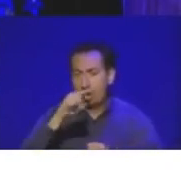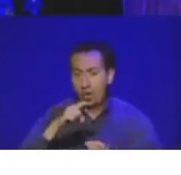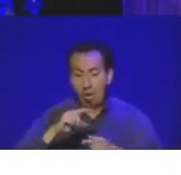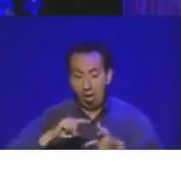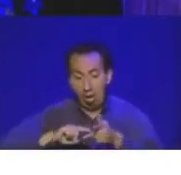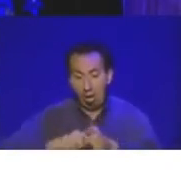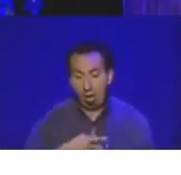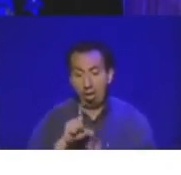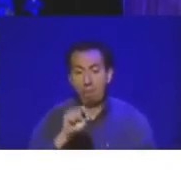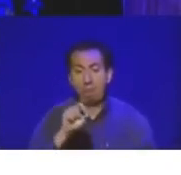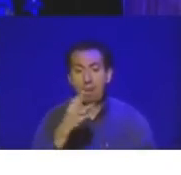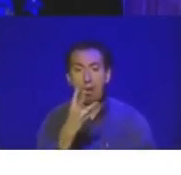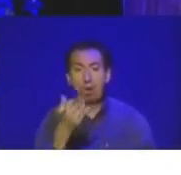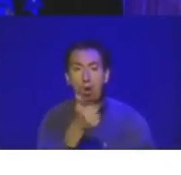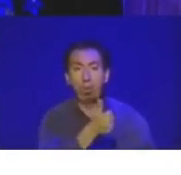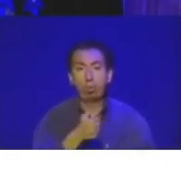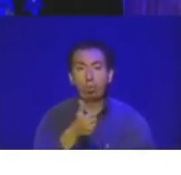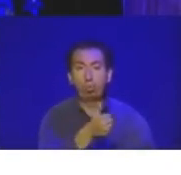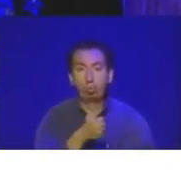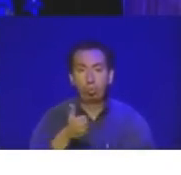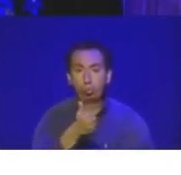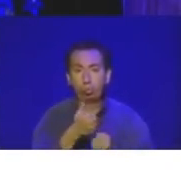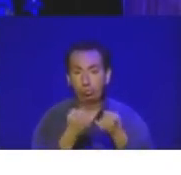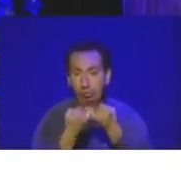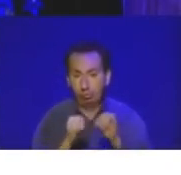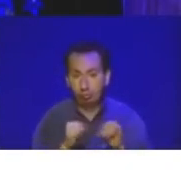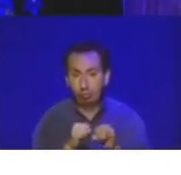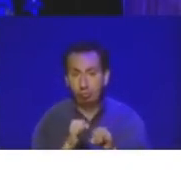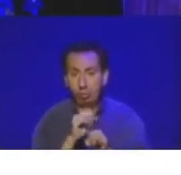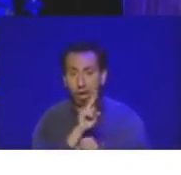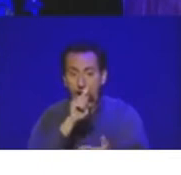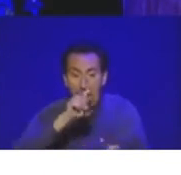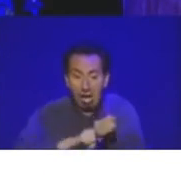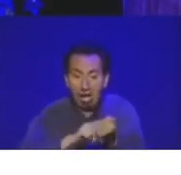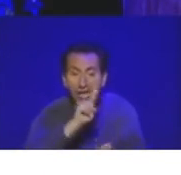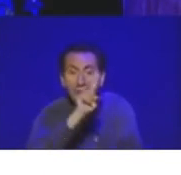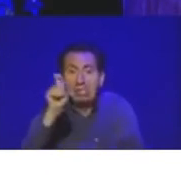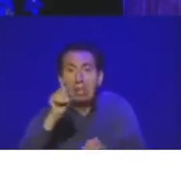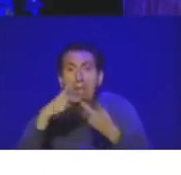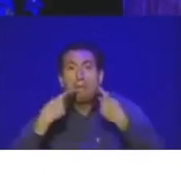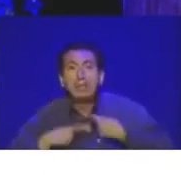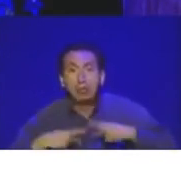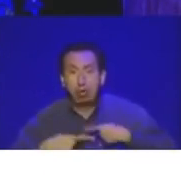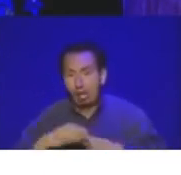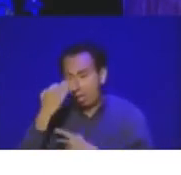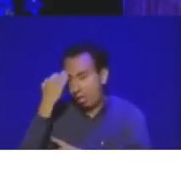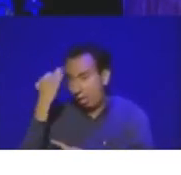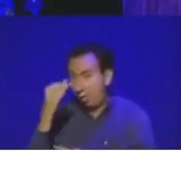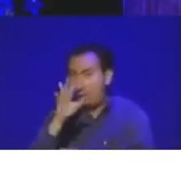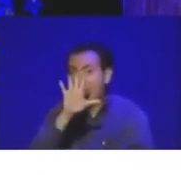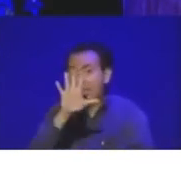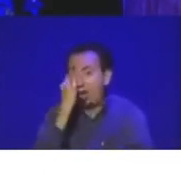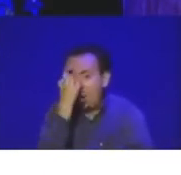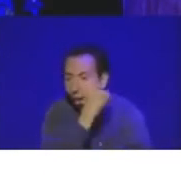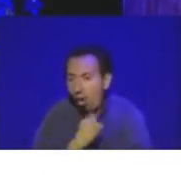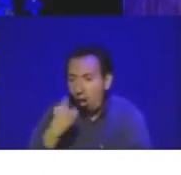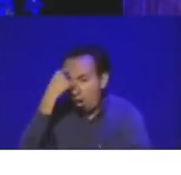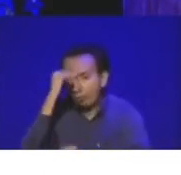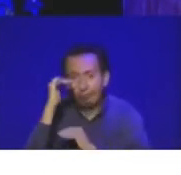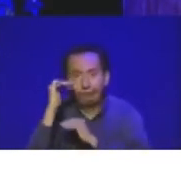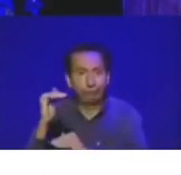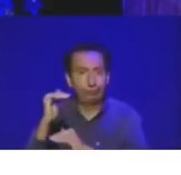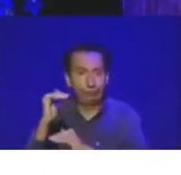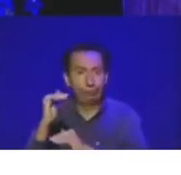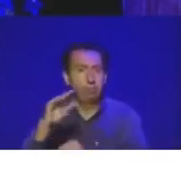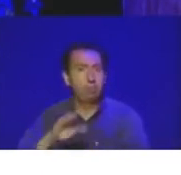distintivo Guanajuato sano. Entre las medidas está que el aforo permitido sean 100 personas con sana distancia y todos los